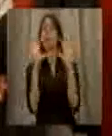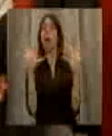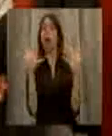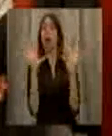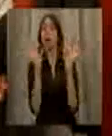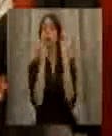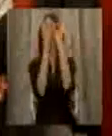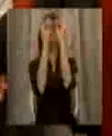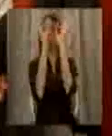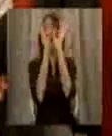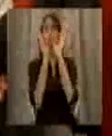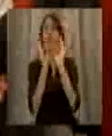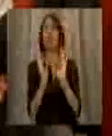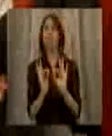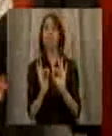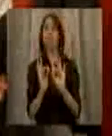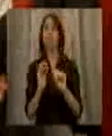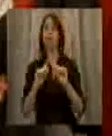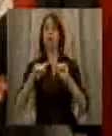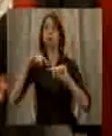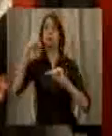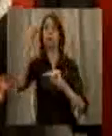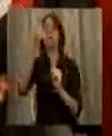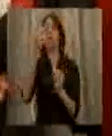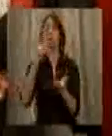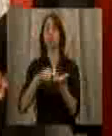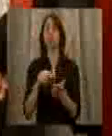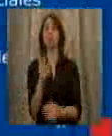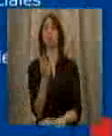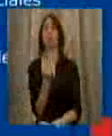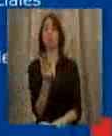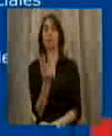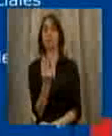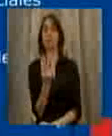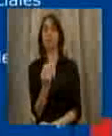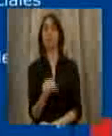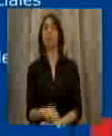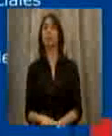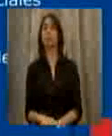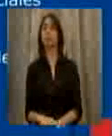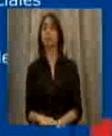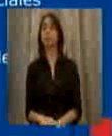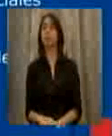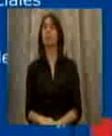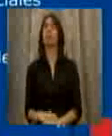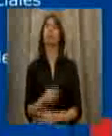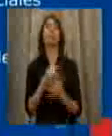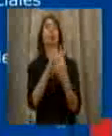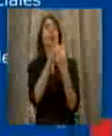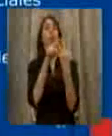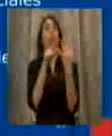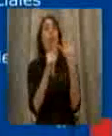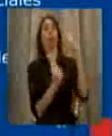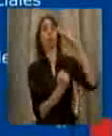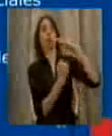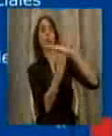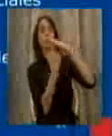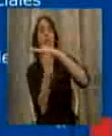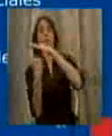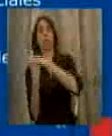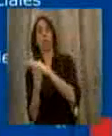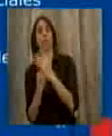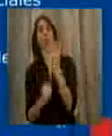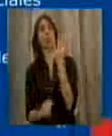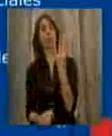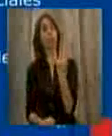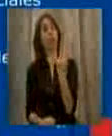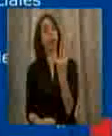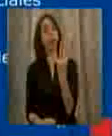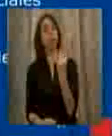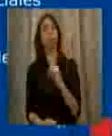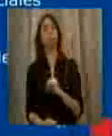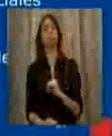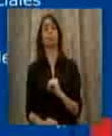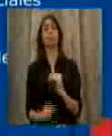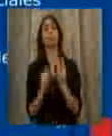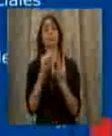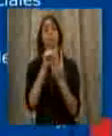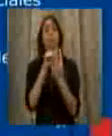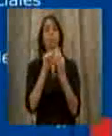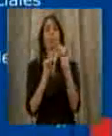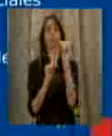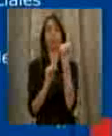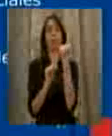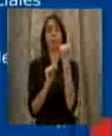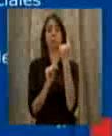muy definida para el año 2013. Tenemos cuatro ejes fundamentales. Son: